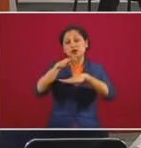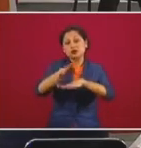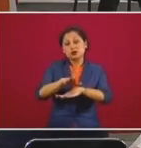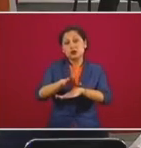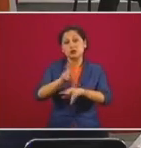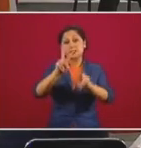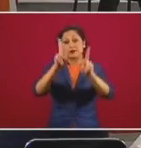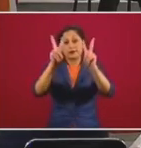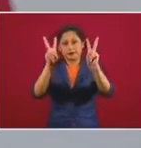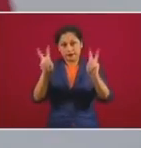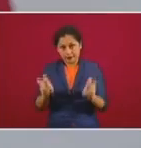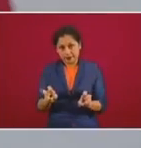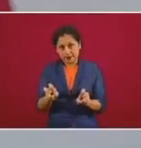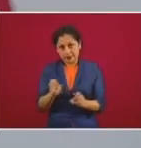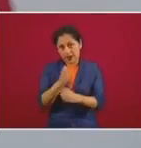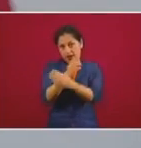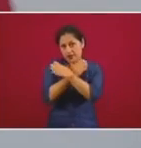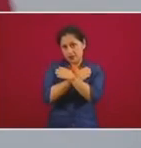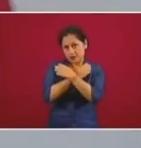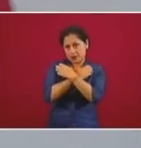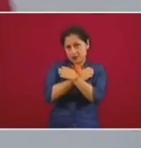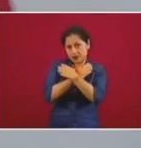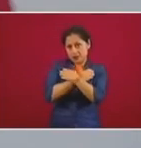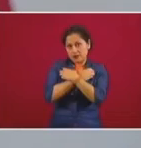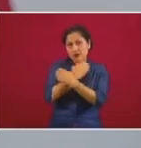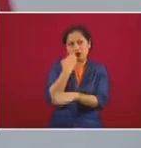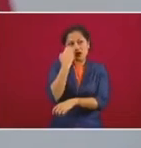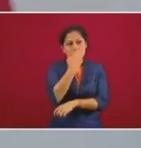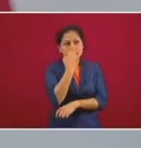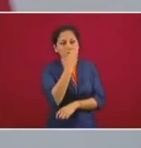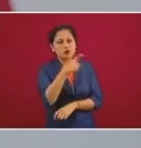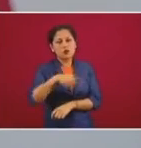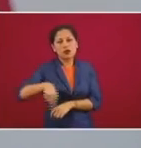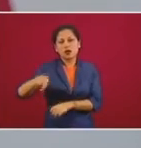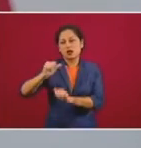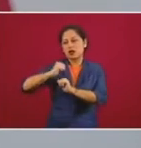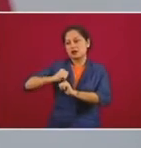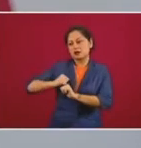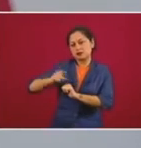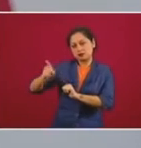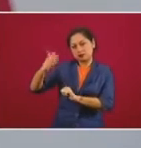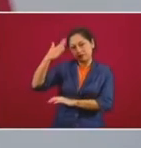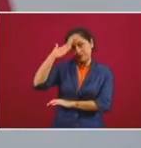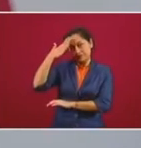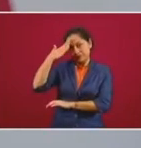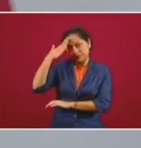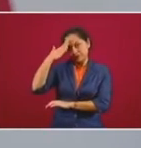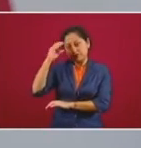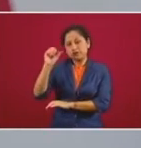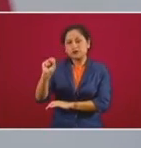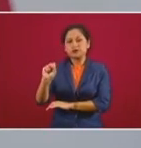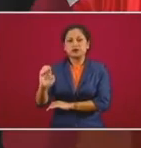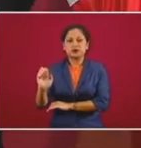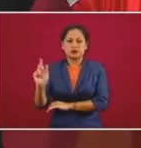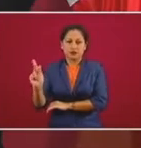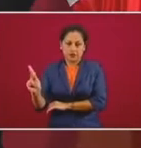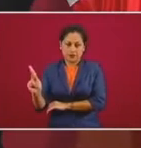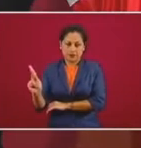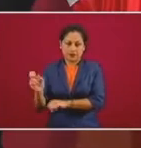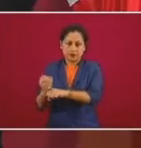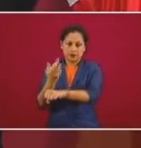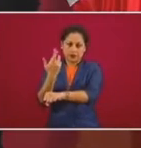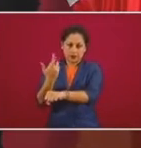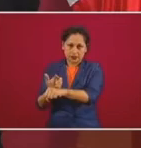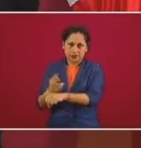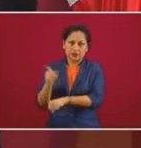el presidente Andrés Manuel López Obrador y el subsecretario de Salud Hugo López-Gatell. Se instaurarán cordones sanitarios por todo el país para así delimitar